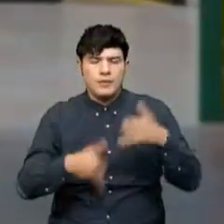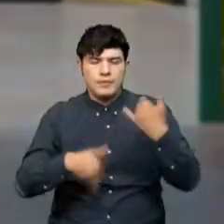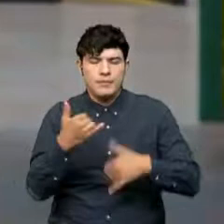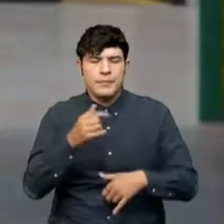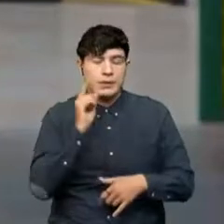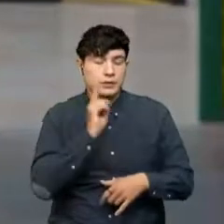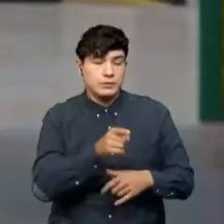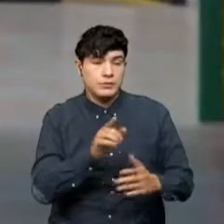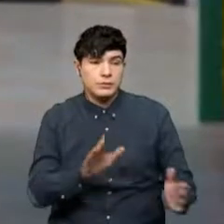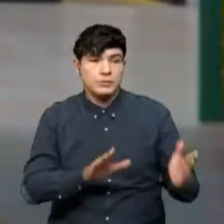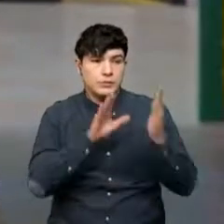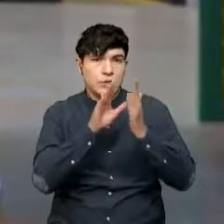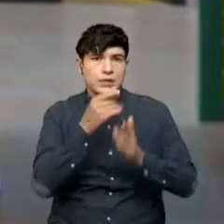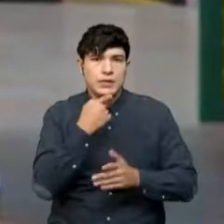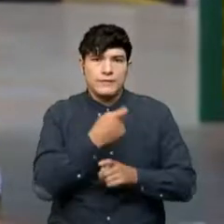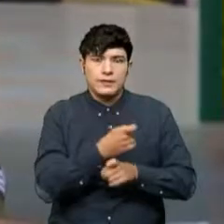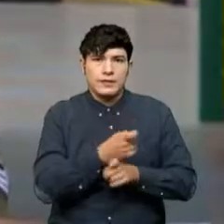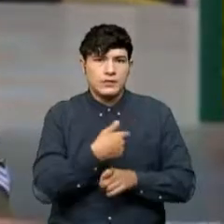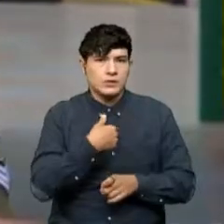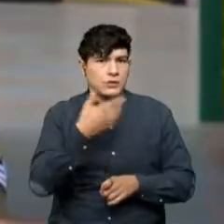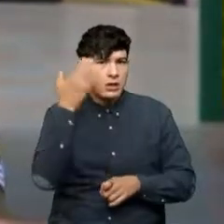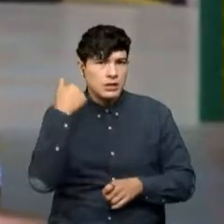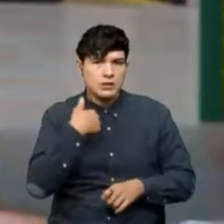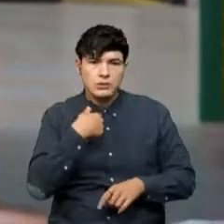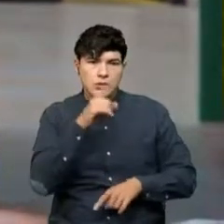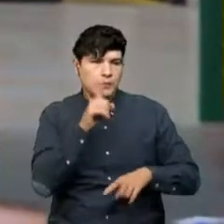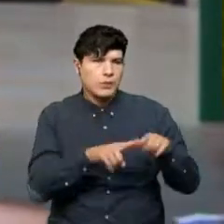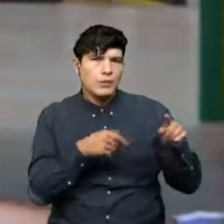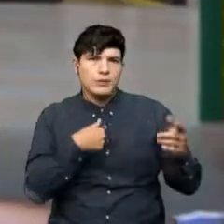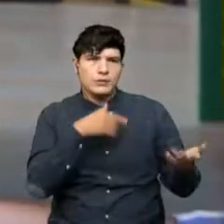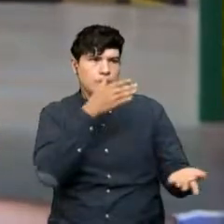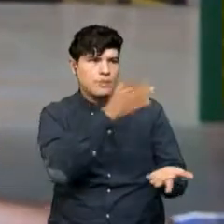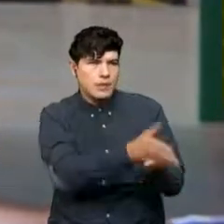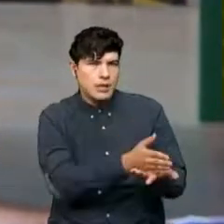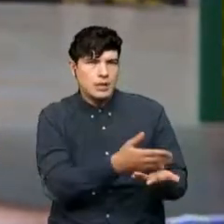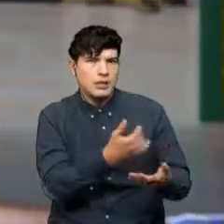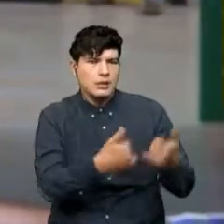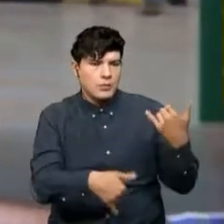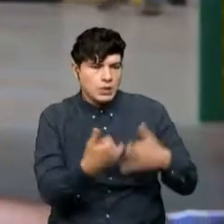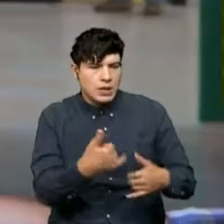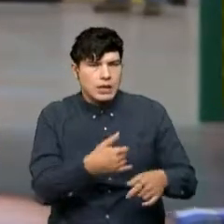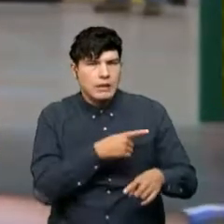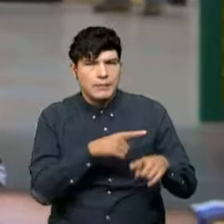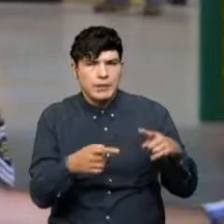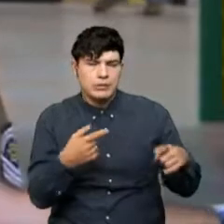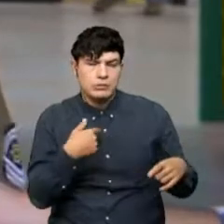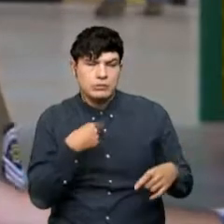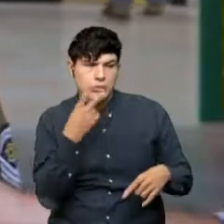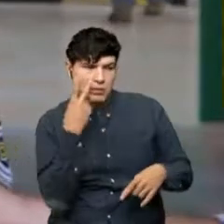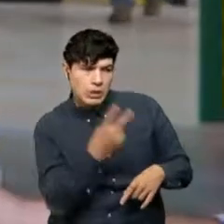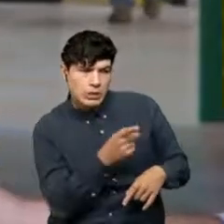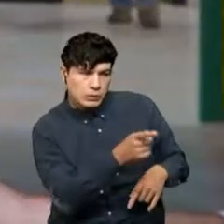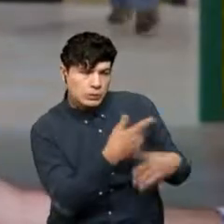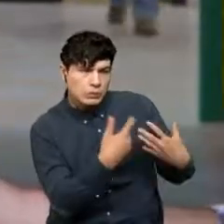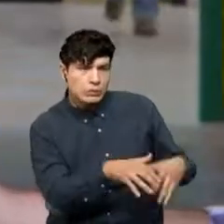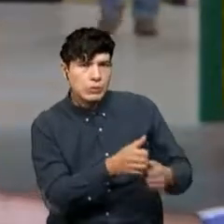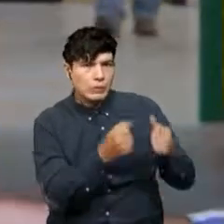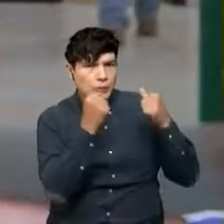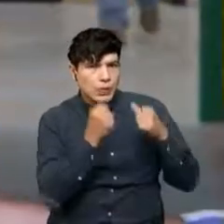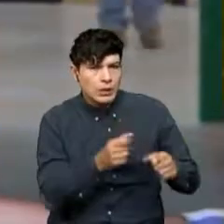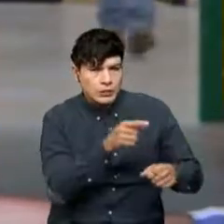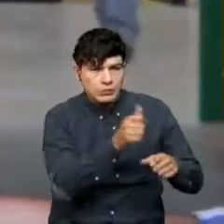partido difícil no tuve la oportunidad de ir en pretemporada a jugar con ellos porque todo con la lesión pero pero se está viendo que se hace fuerte de local que